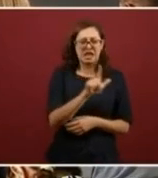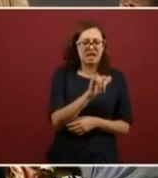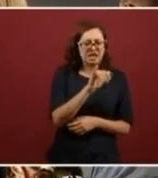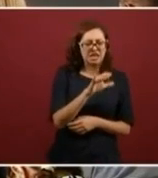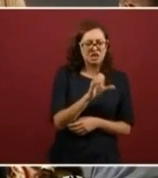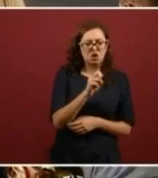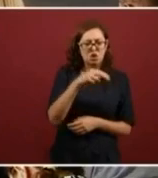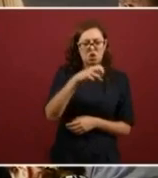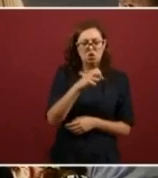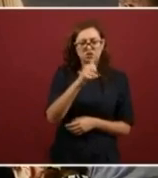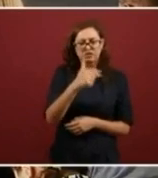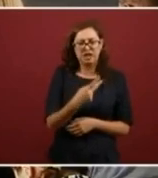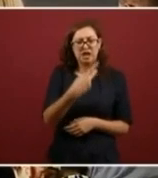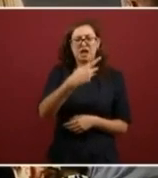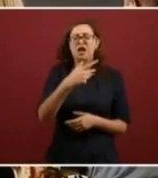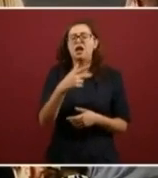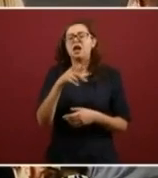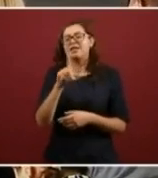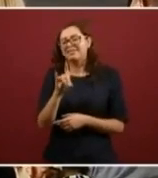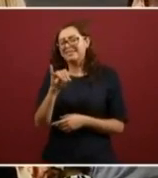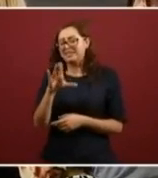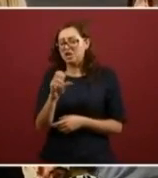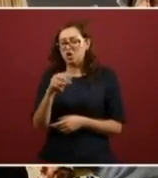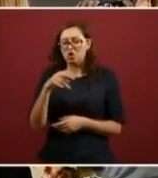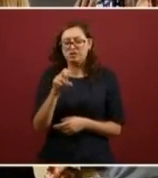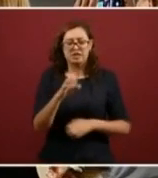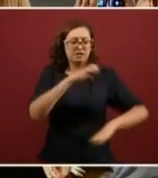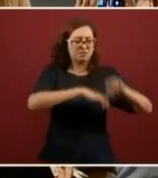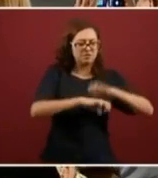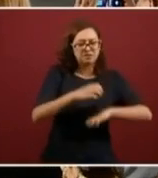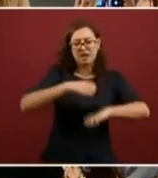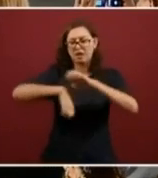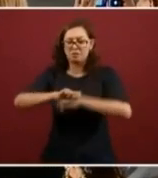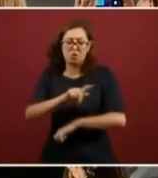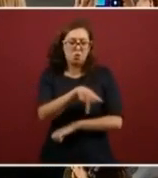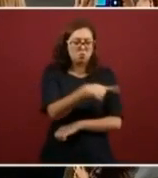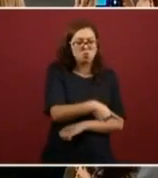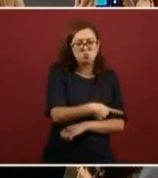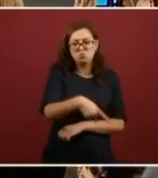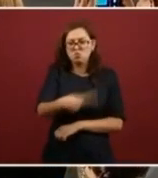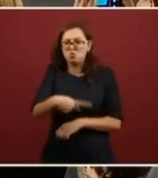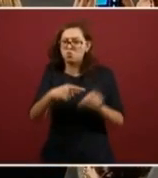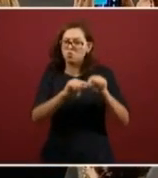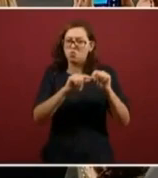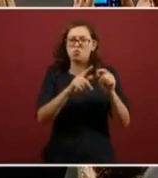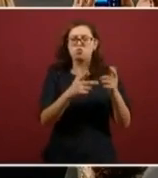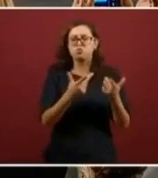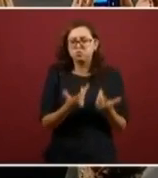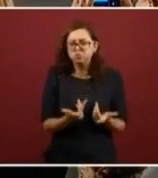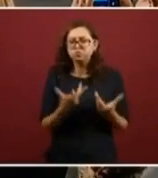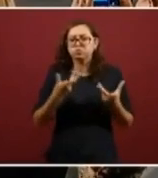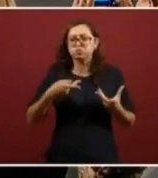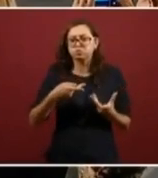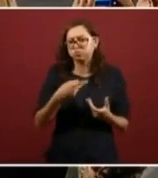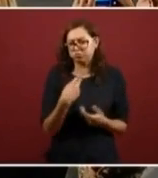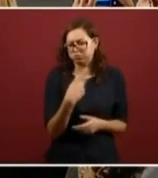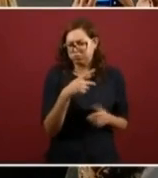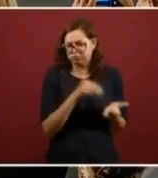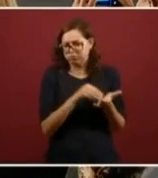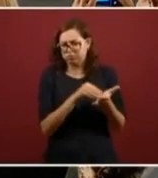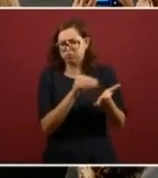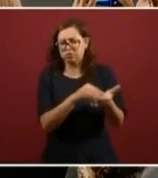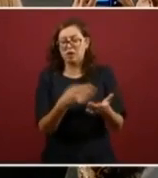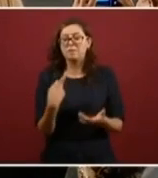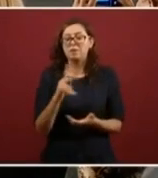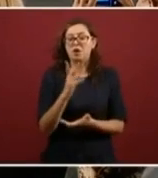empresas con patrimonio propio y personalidad jurídica, pero son administradas de una manera coordinada por